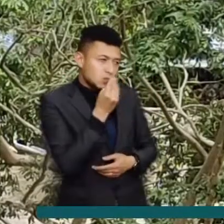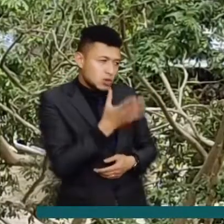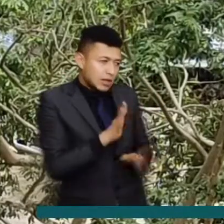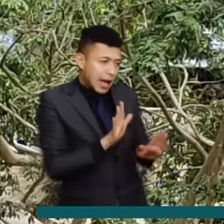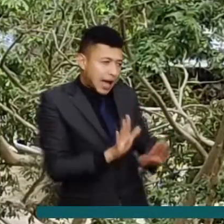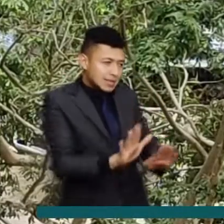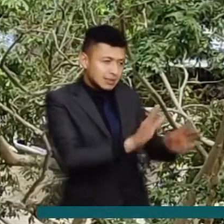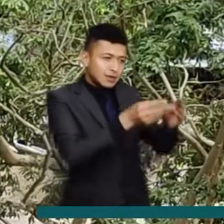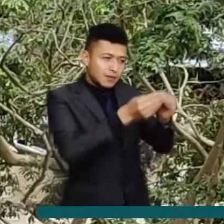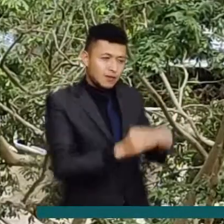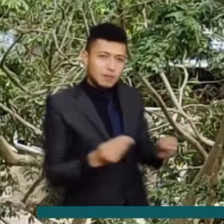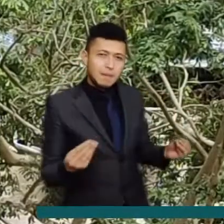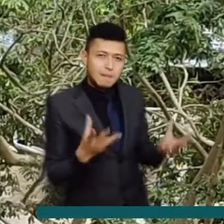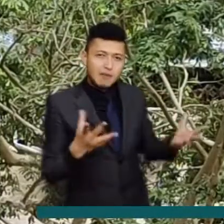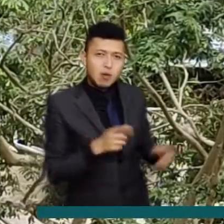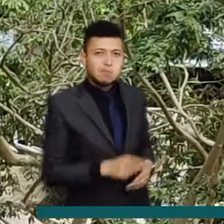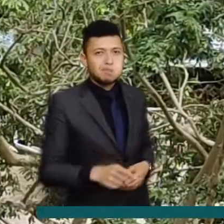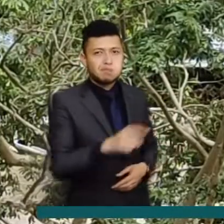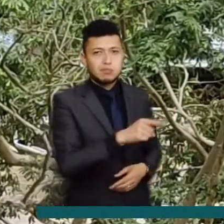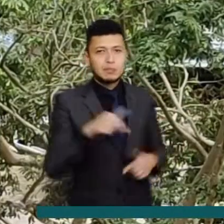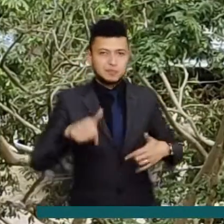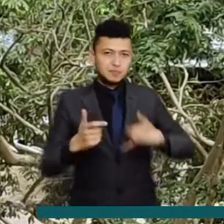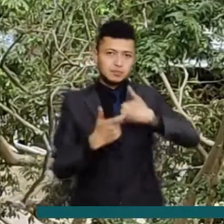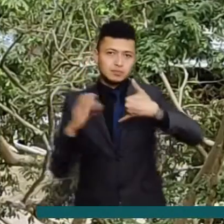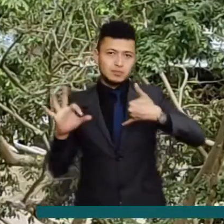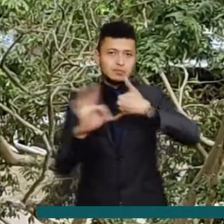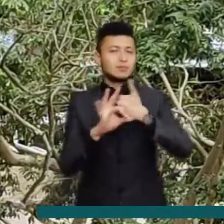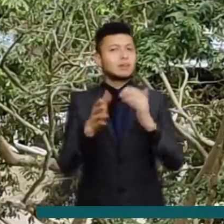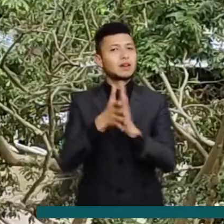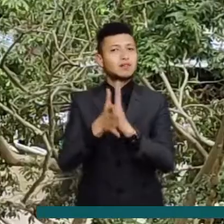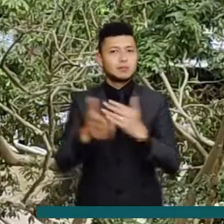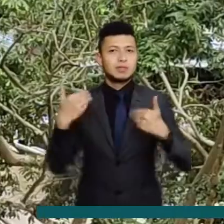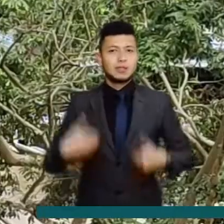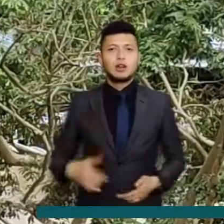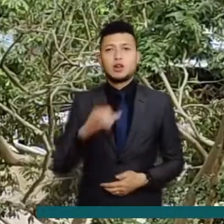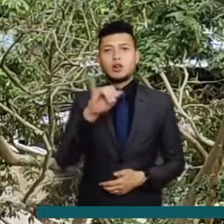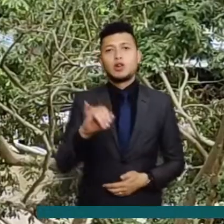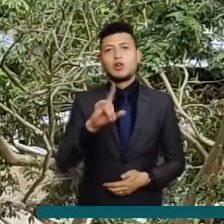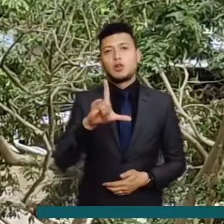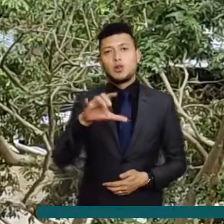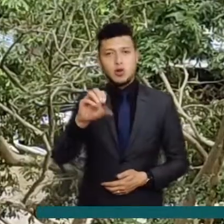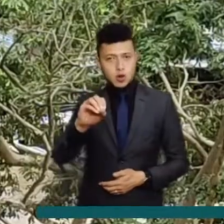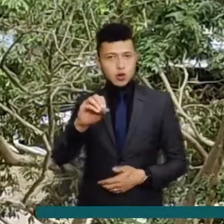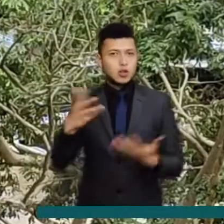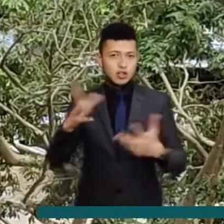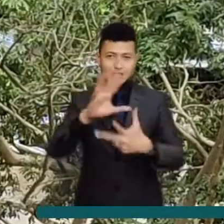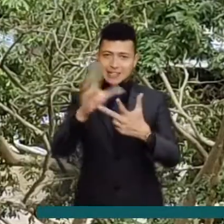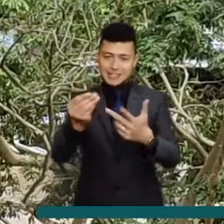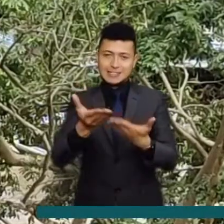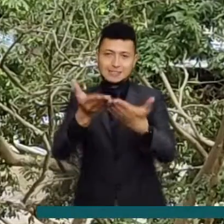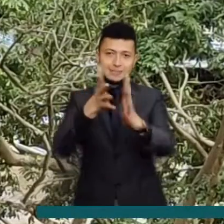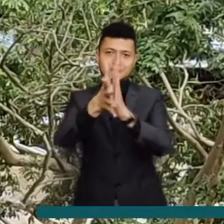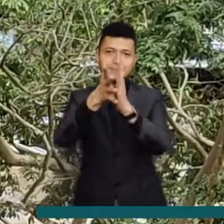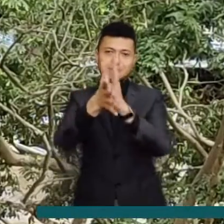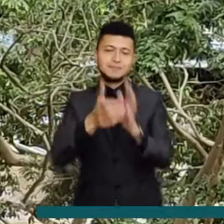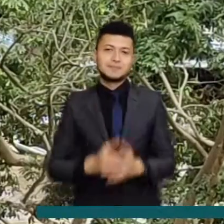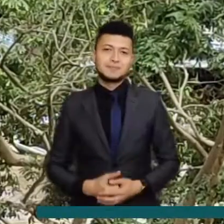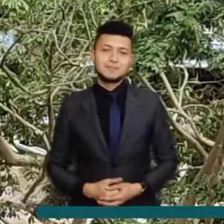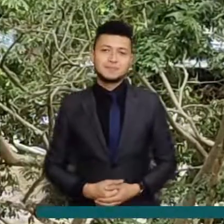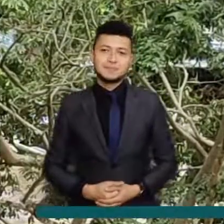existe en todas las formas de vida. Desde San José del Guaviare, informó Julio Ernesto Velázquez Arango para Enlace 13.